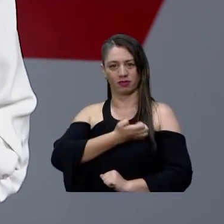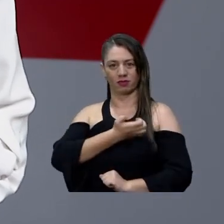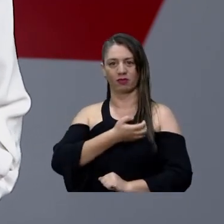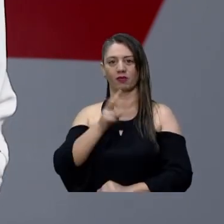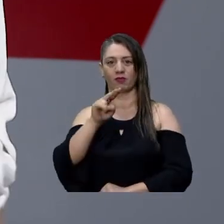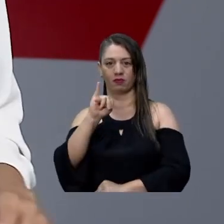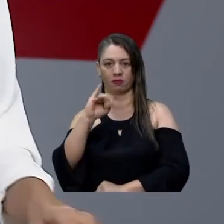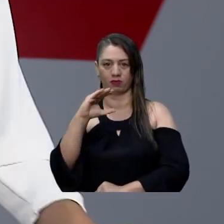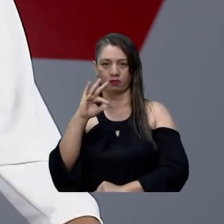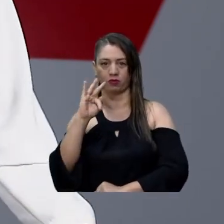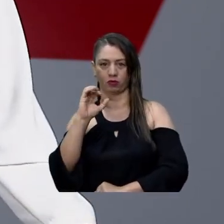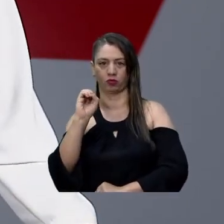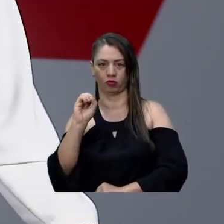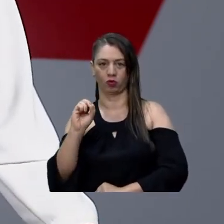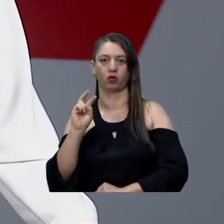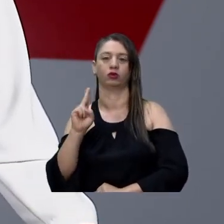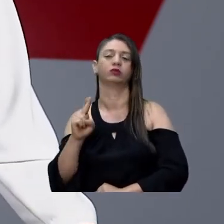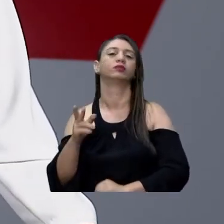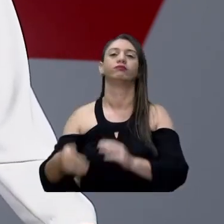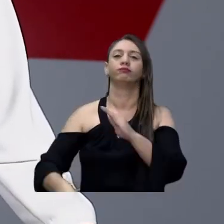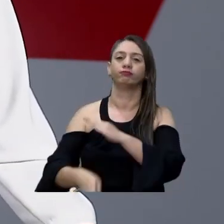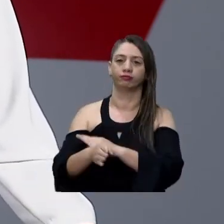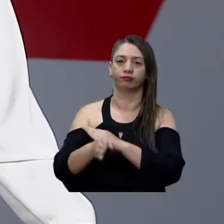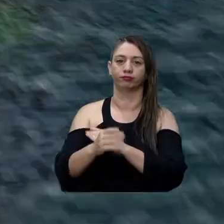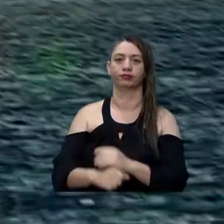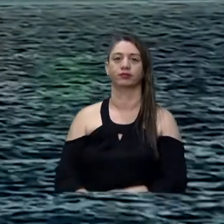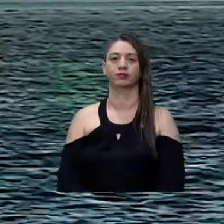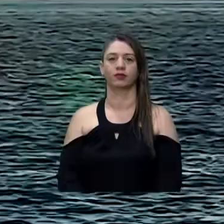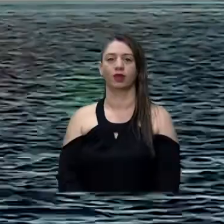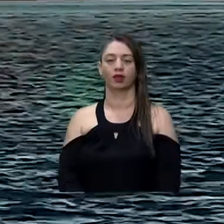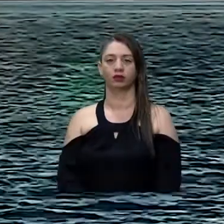Víctor Hugo Vidal. Adelante, director.